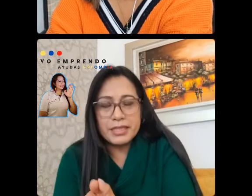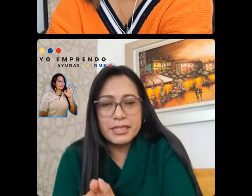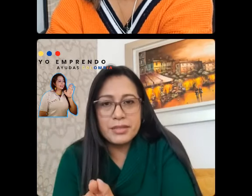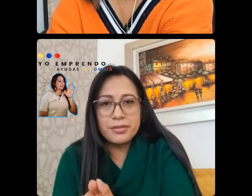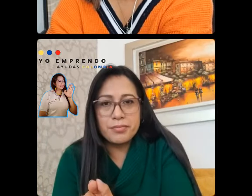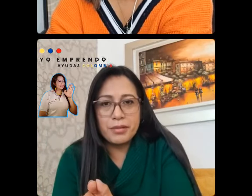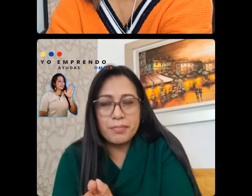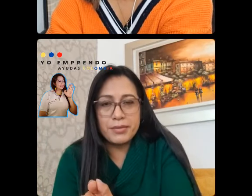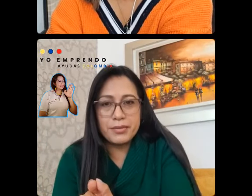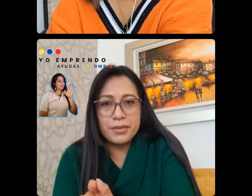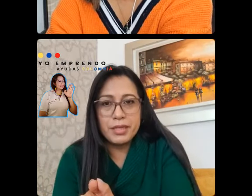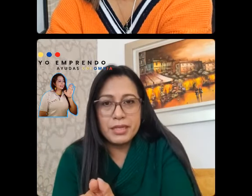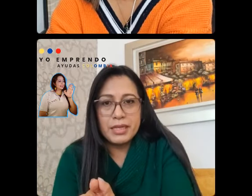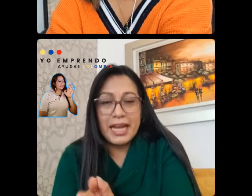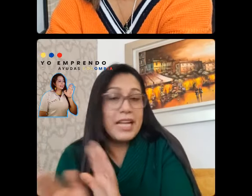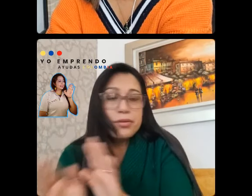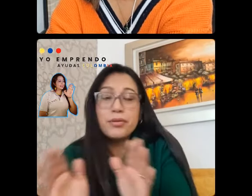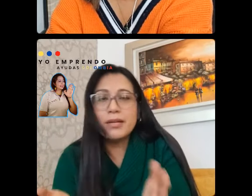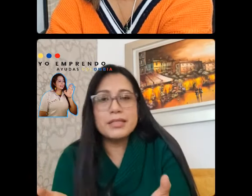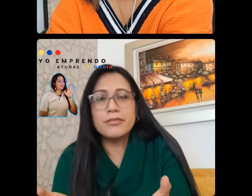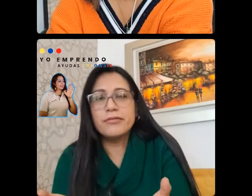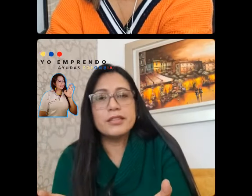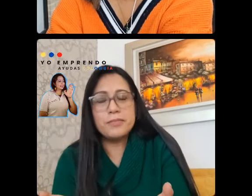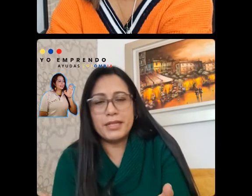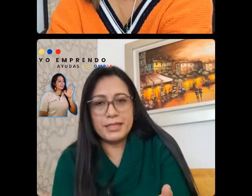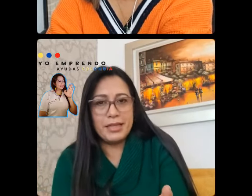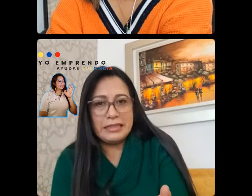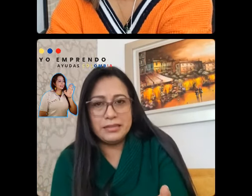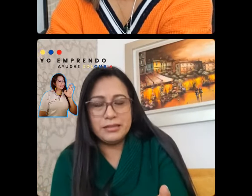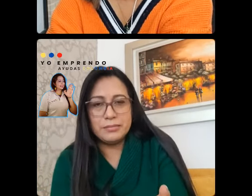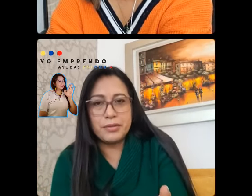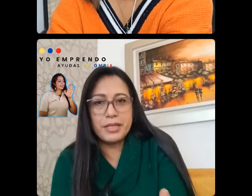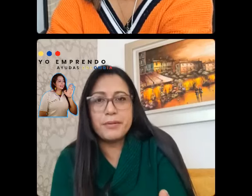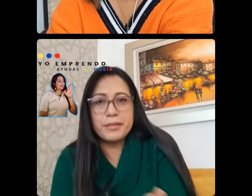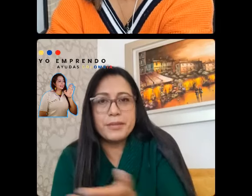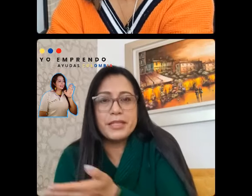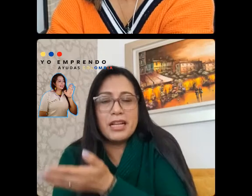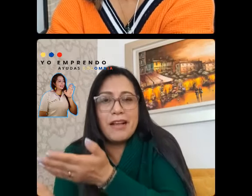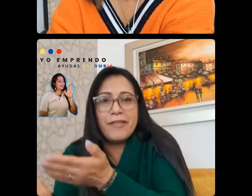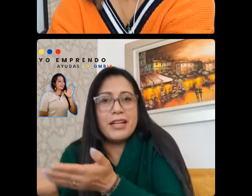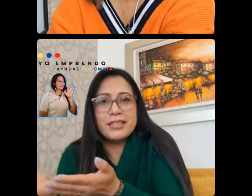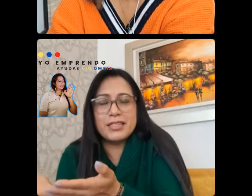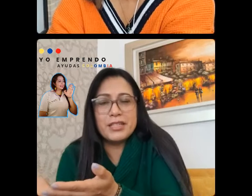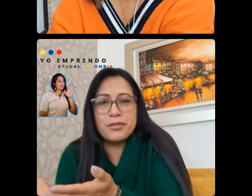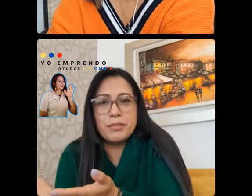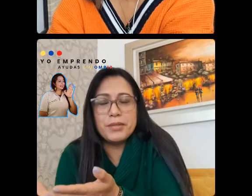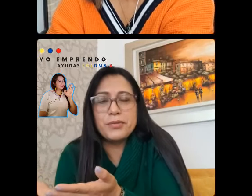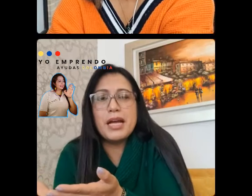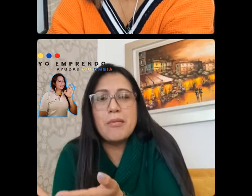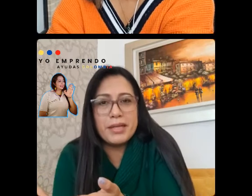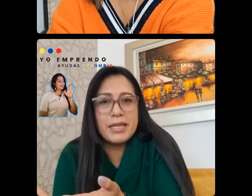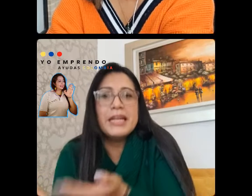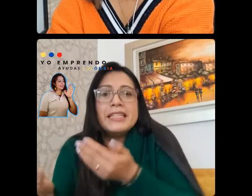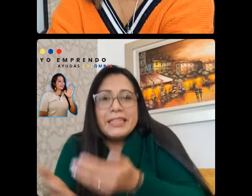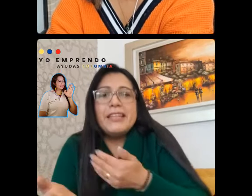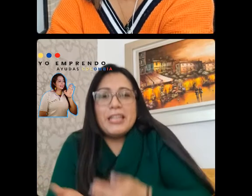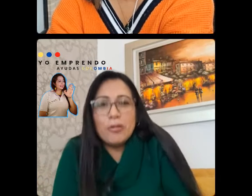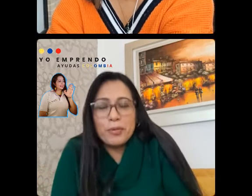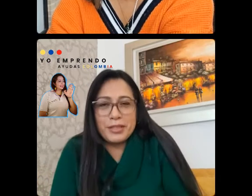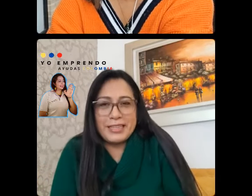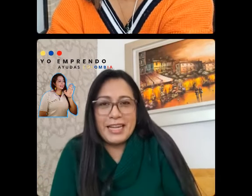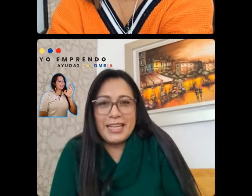corresponden 300,000 pesos eso no va a ser un factor para que salga por qué porque pues que al final 300,000 pes al mes